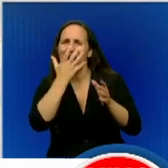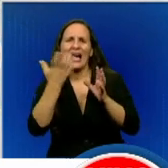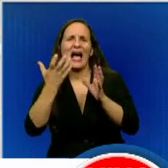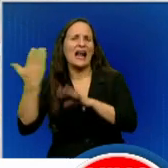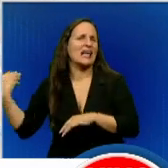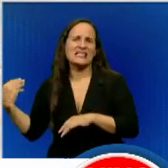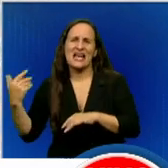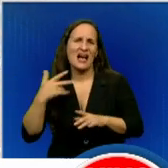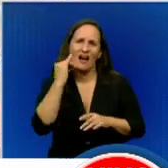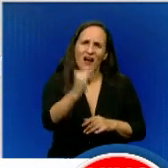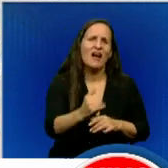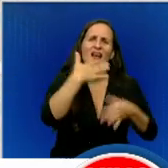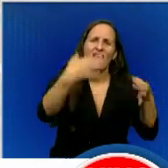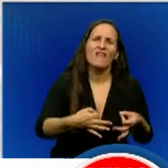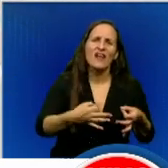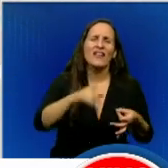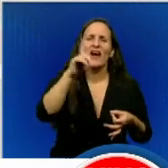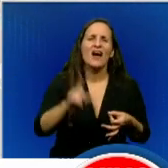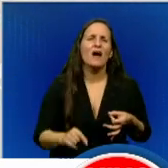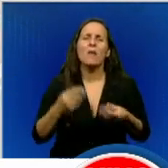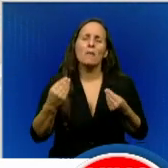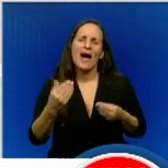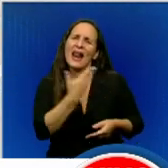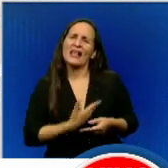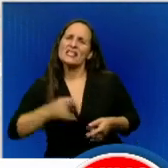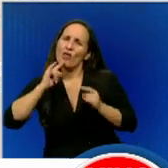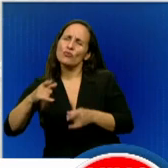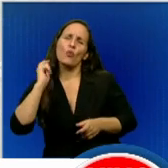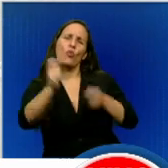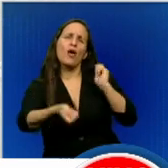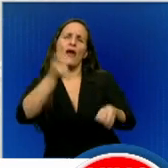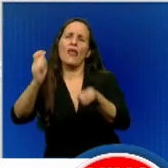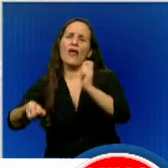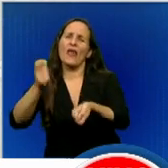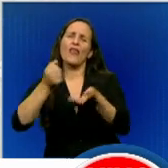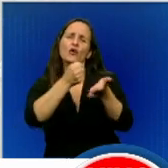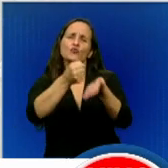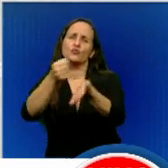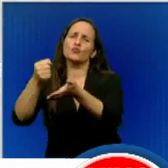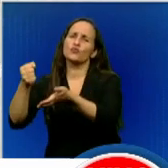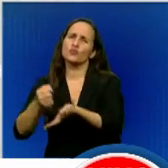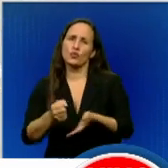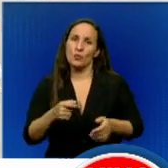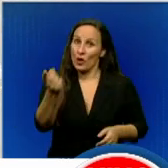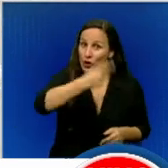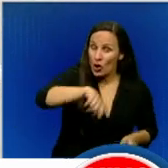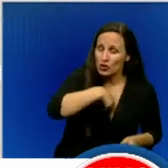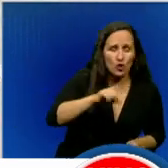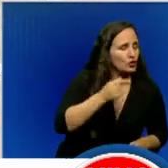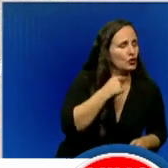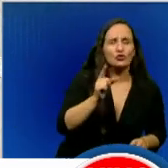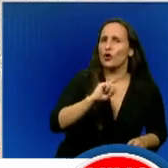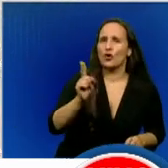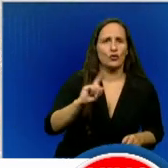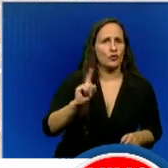cara que quieren un modelo de país de la dádiva y del subsidio porque nosotros no queremos eso nosotros queremos un